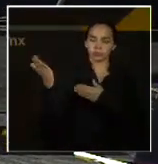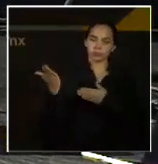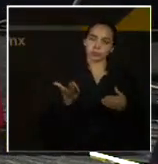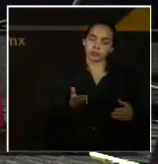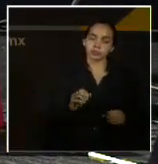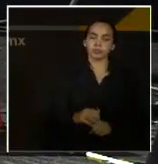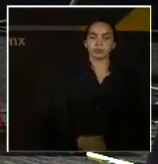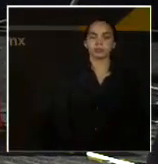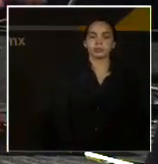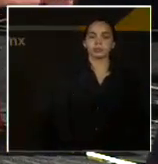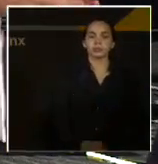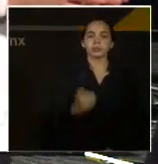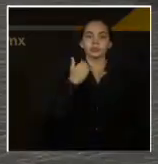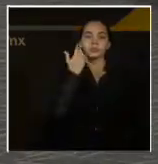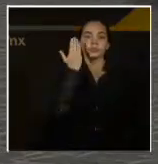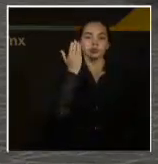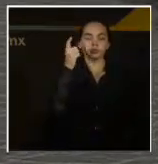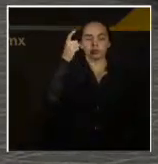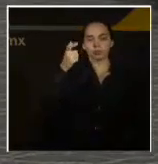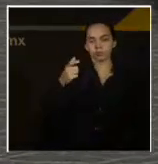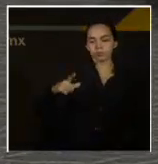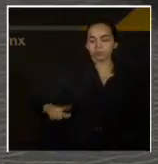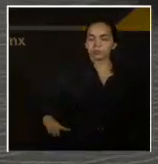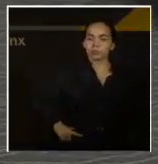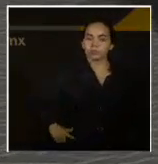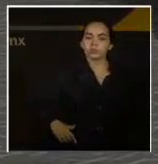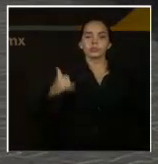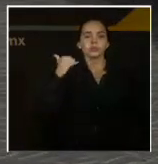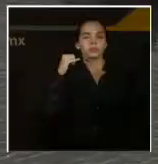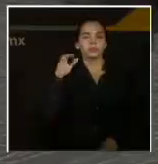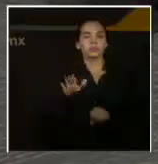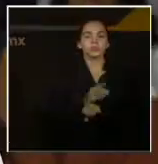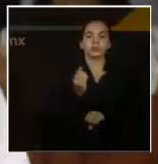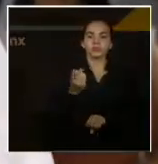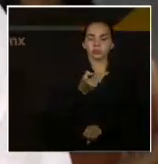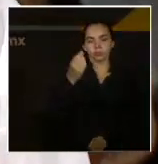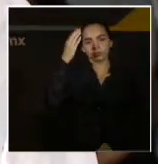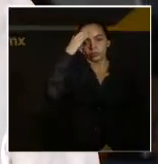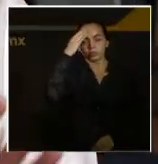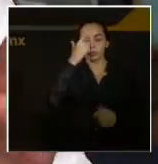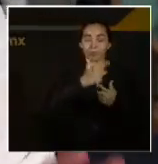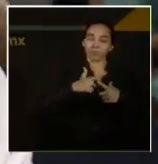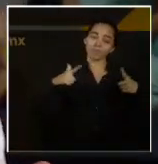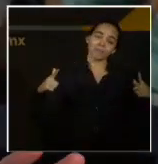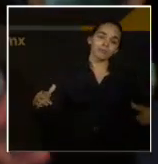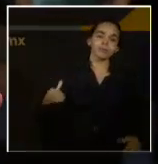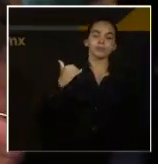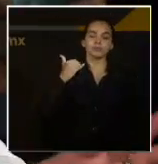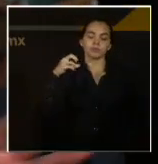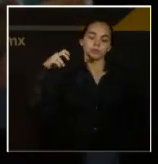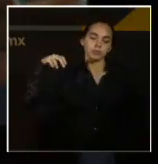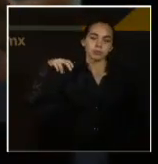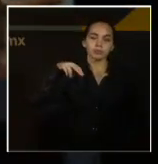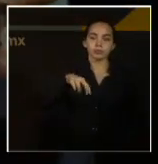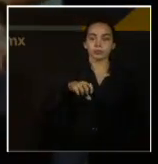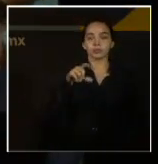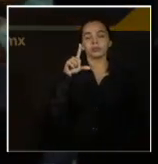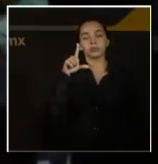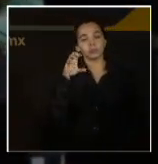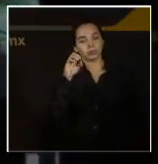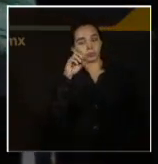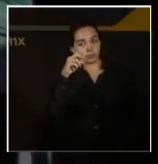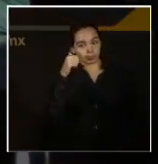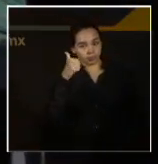acompañan. Quiero ser gobernador de Yucatán porque conozco la grandeza de Yucatán. He recorrido los 106